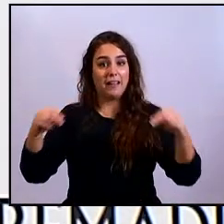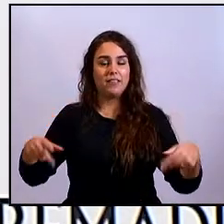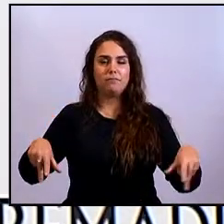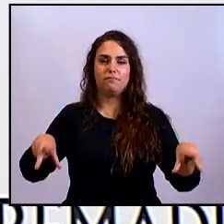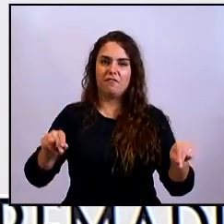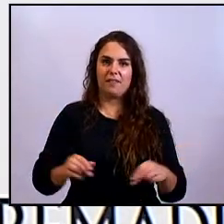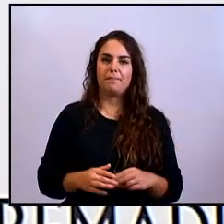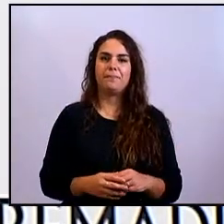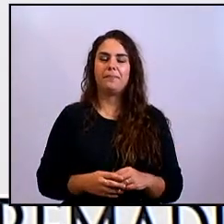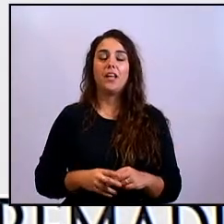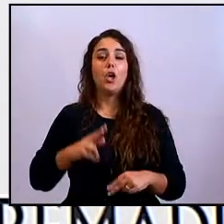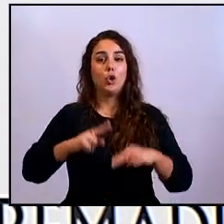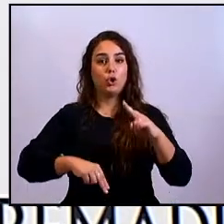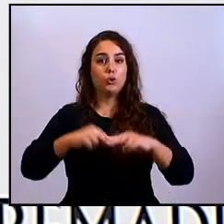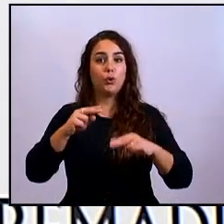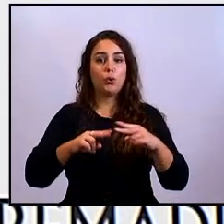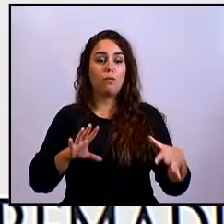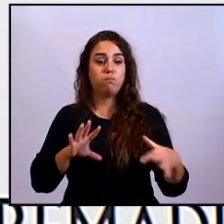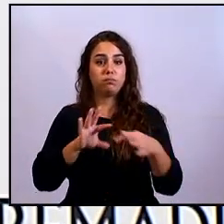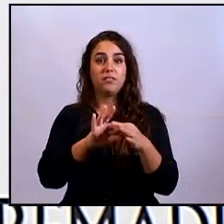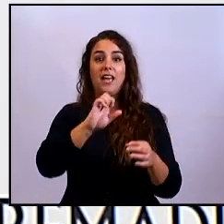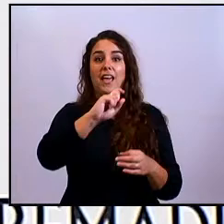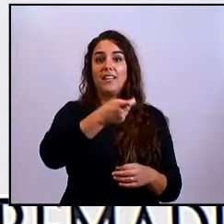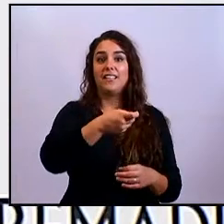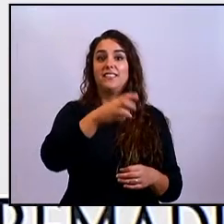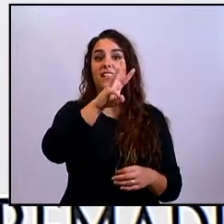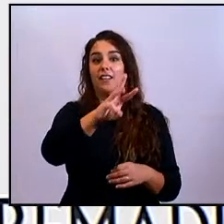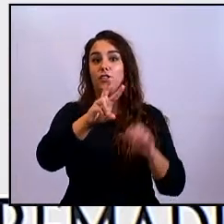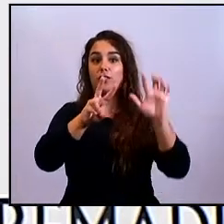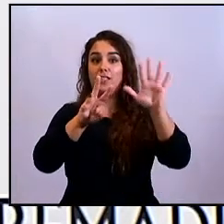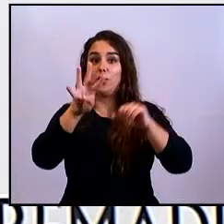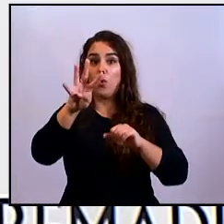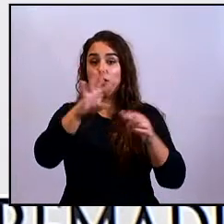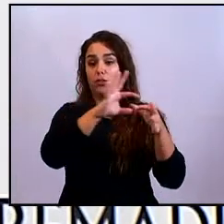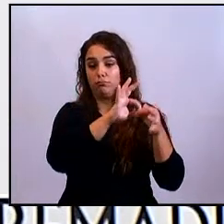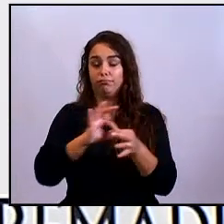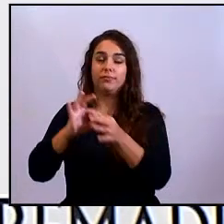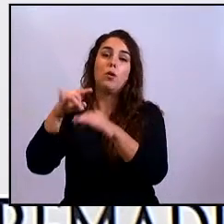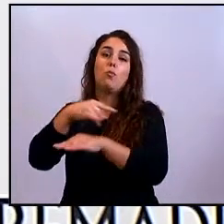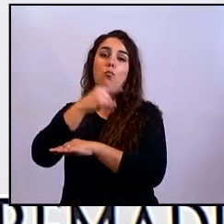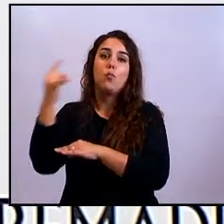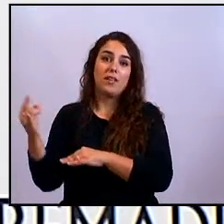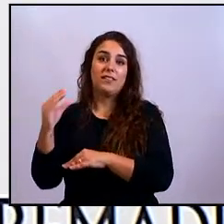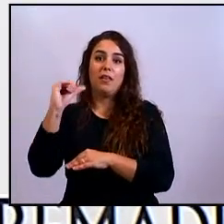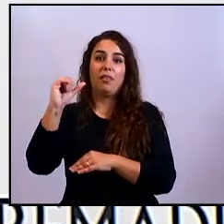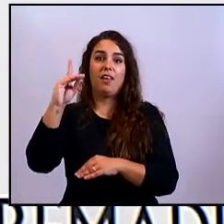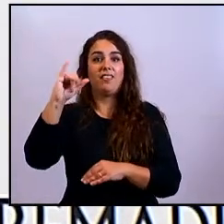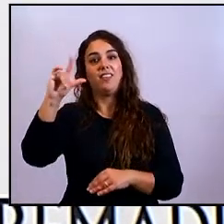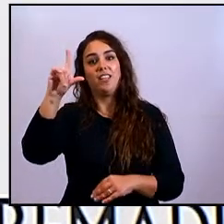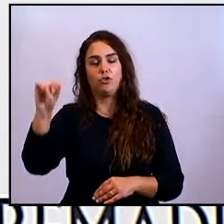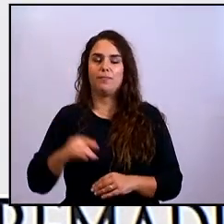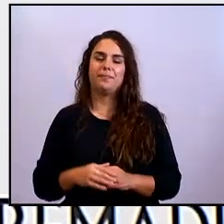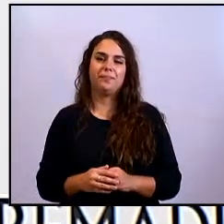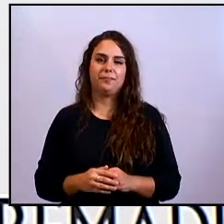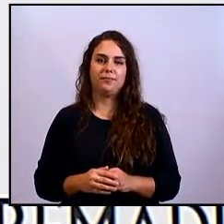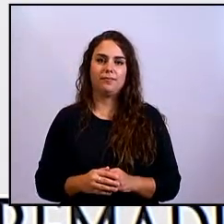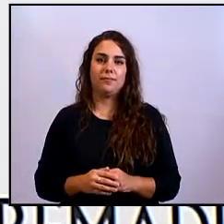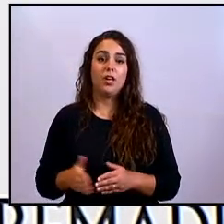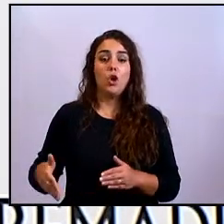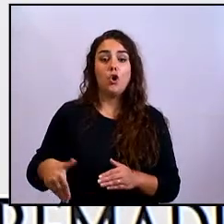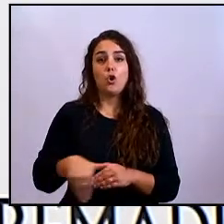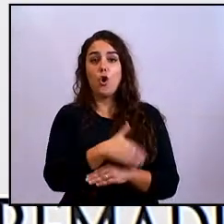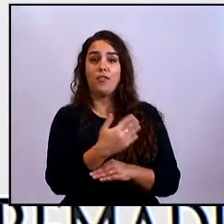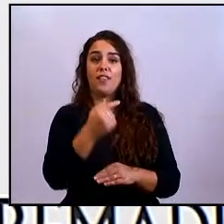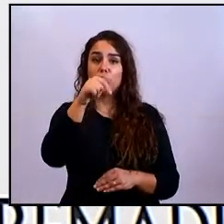la construcción de la conexión de la X374 con el nuevo puente de Cedillo, la continuación de la Ronda Sur